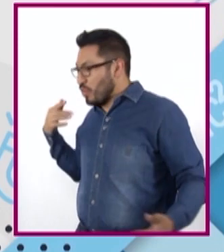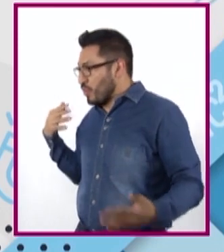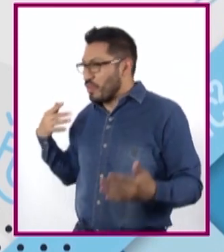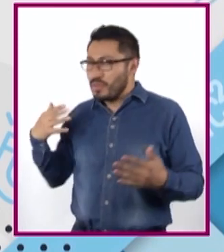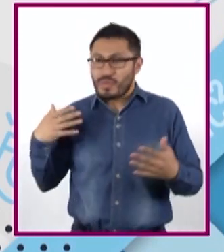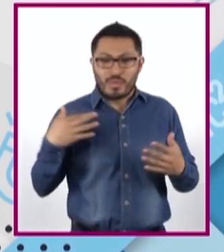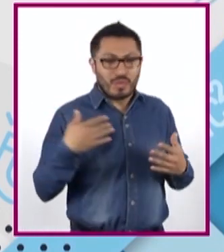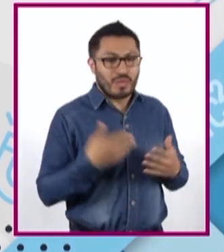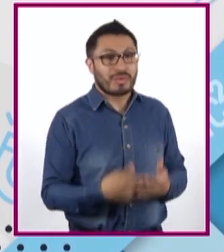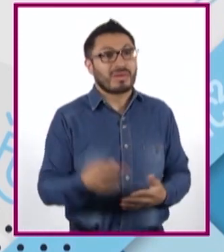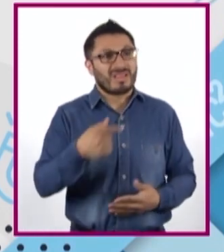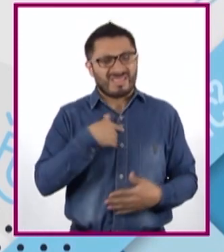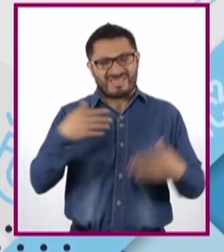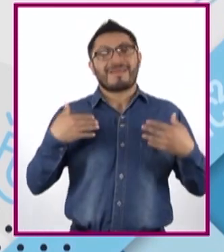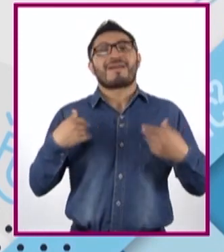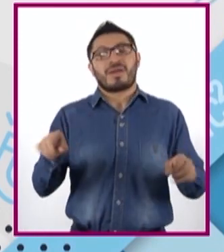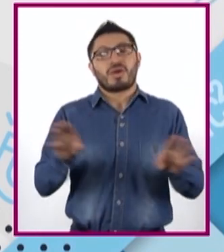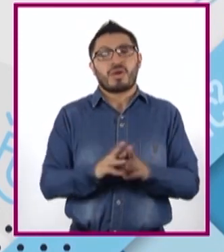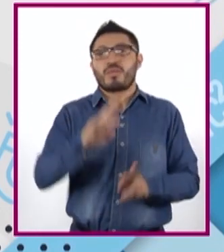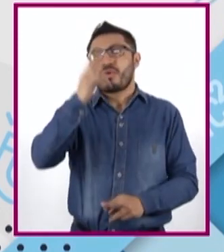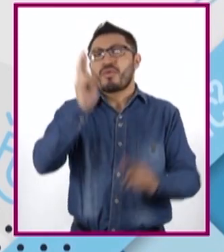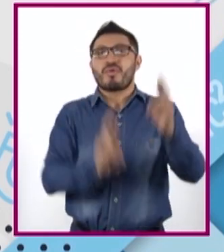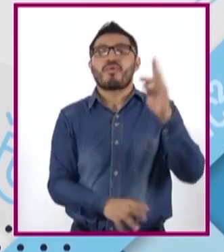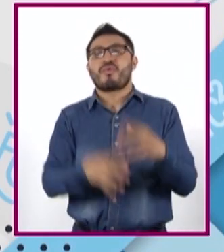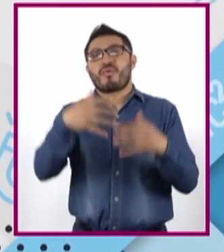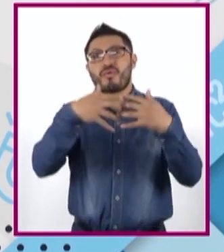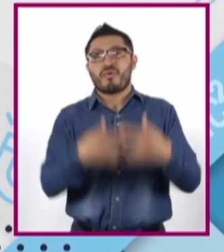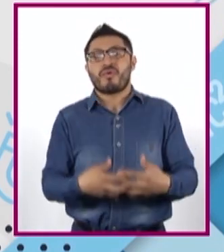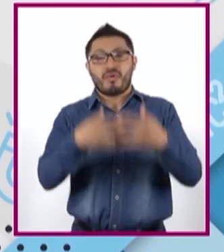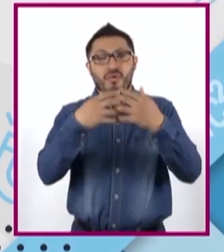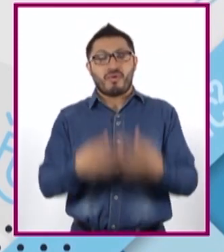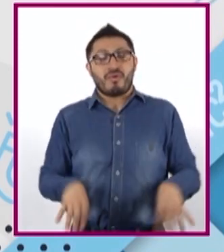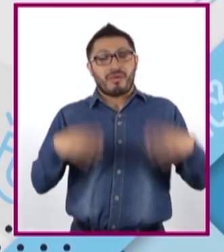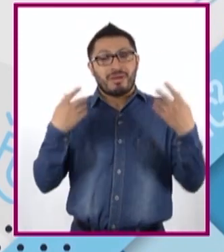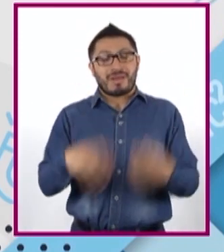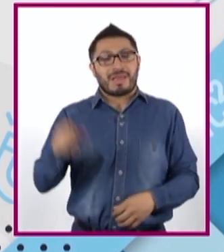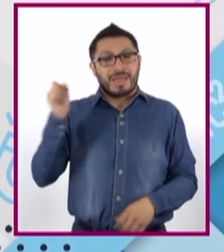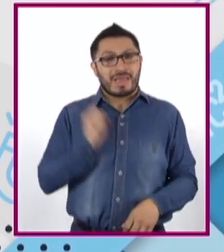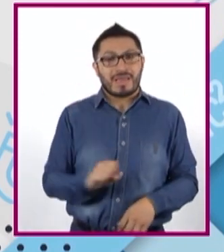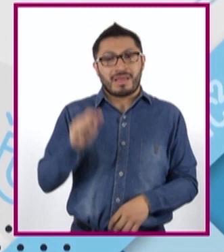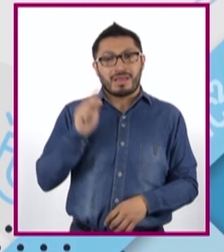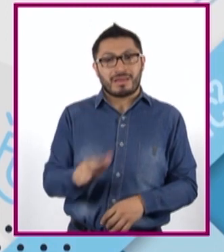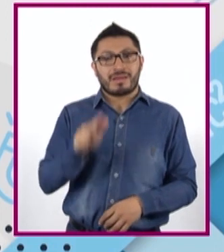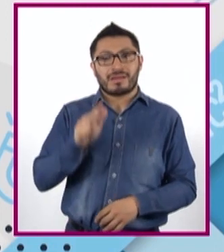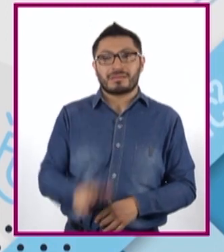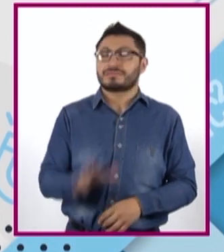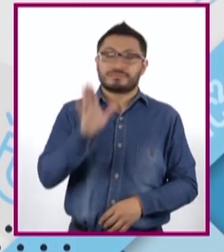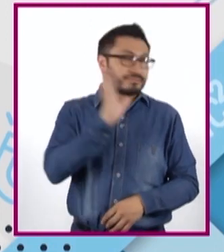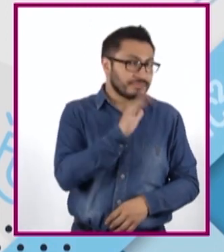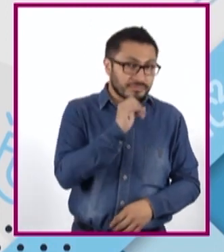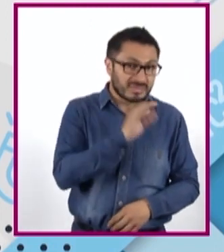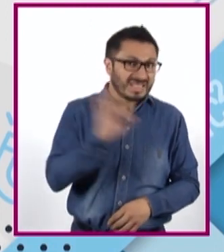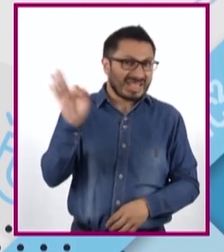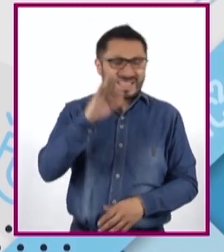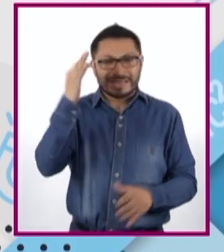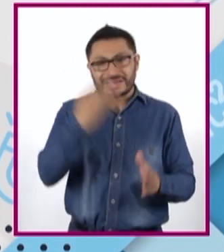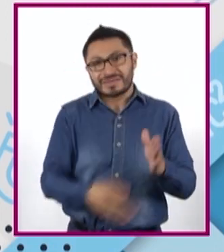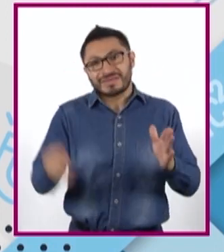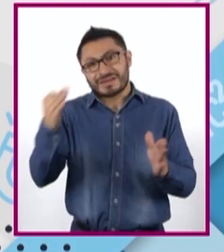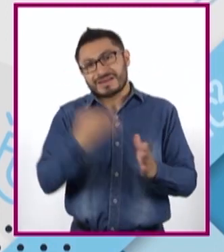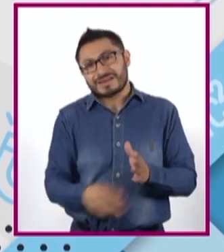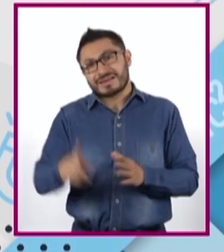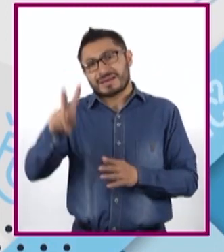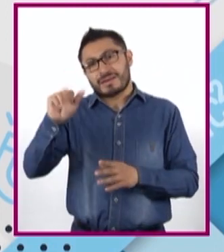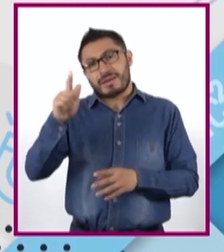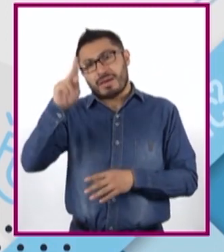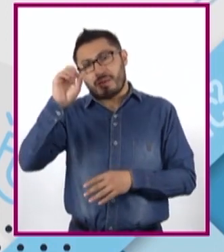Tengo entendido que la revolución industrial del siglo XVIII no hubiese sido posible sin el poder de las máquinas de vapor